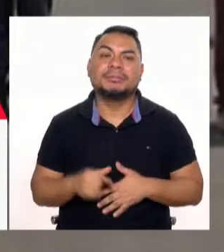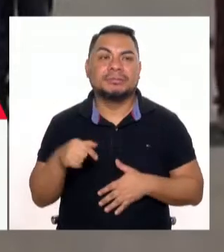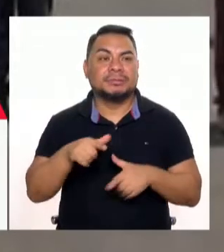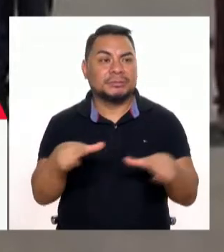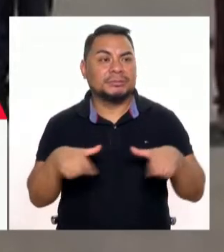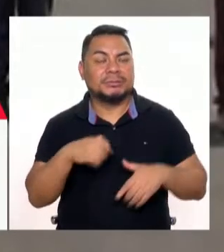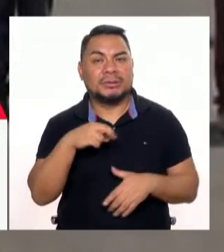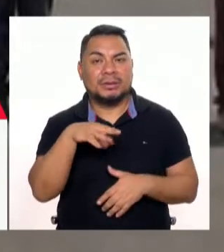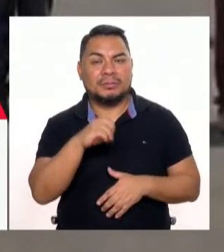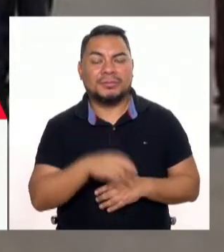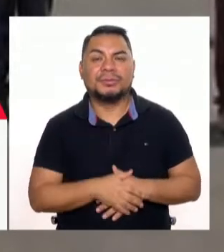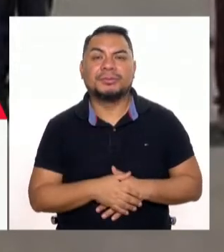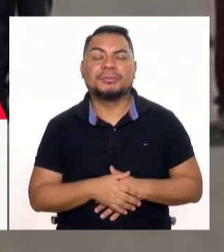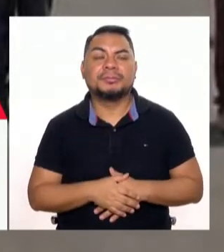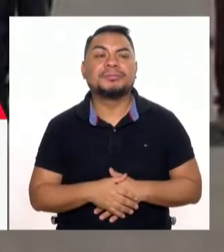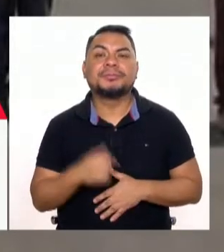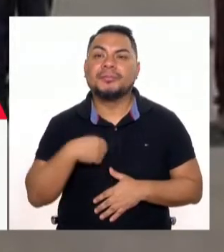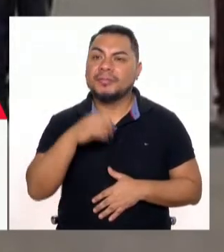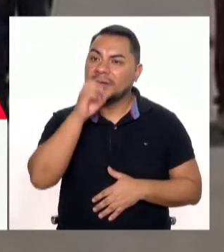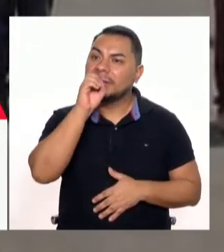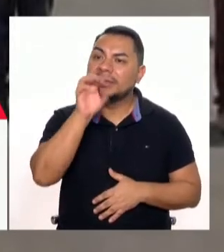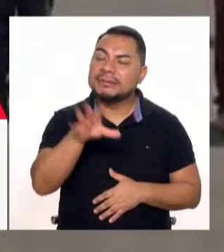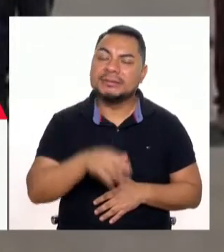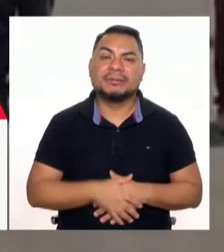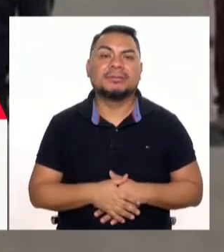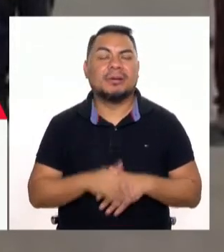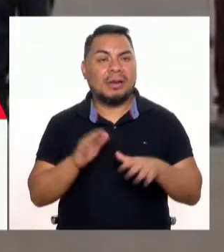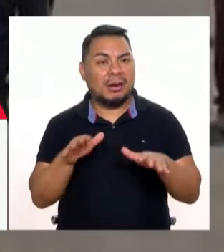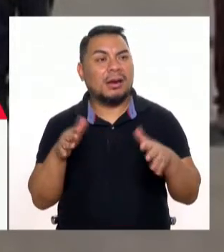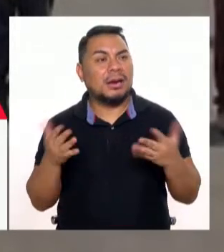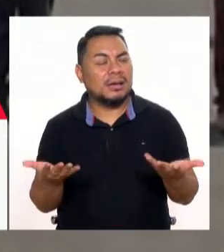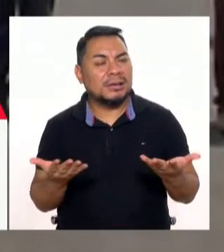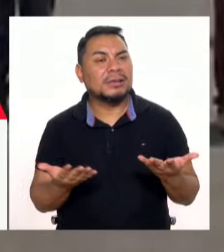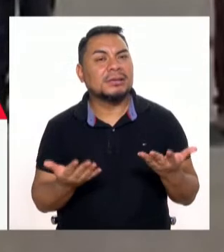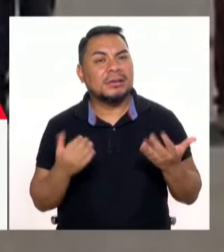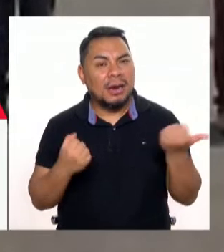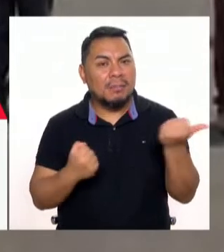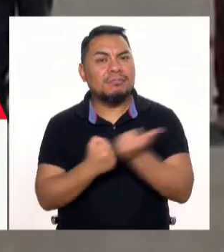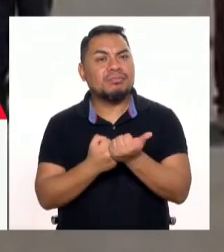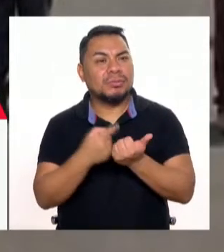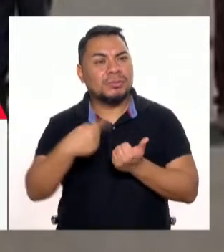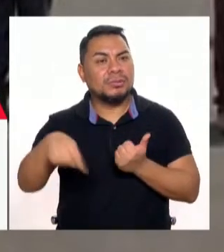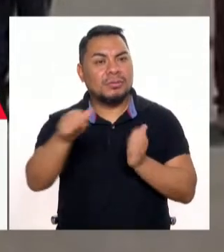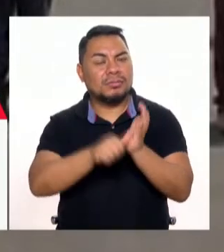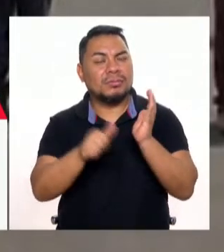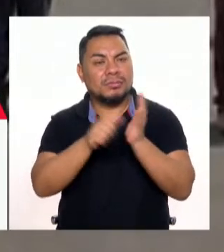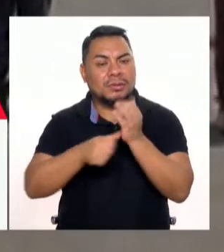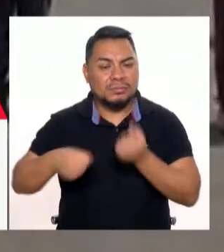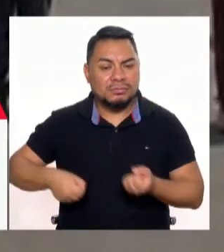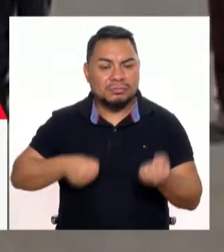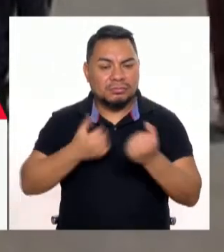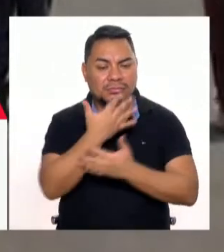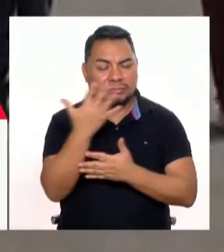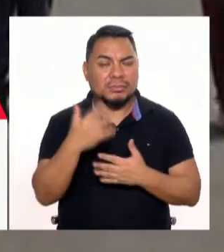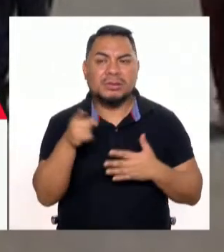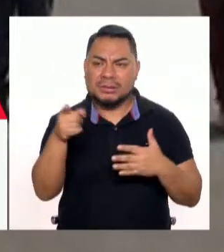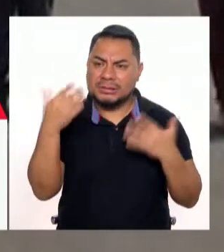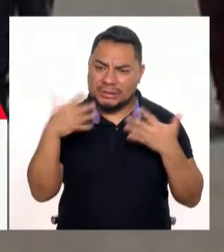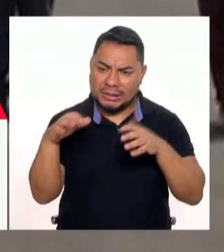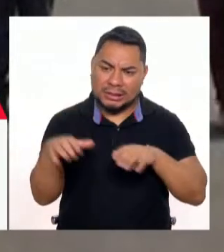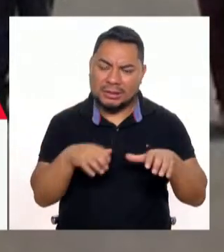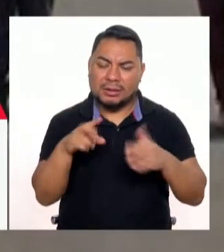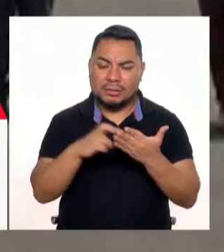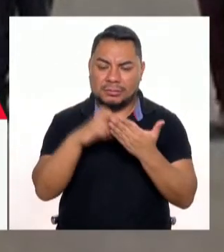Crespo Castillo decirles hay que apoyar a nuestros hermanos agricultores así como ya lo hizo